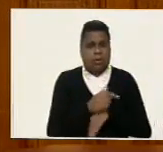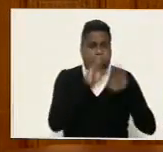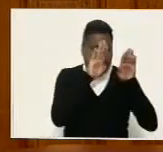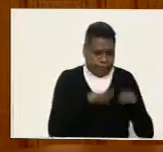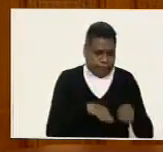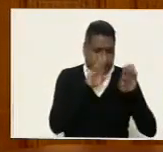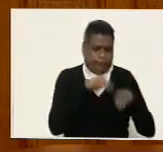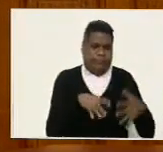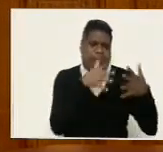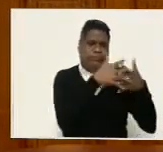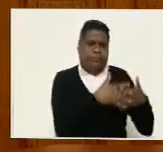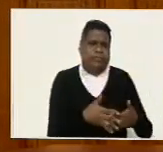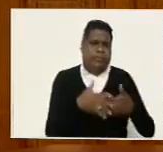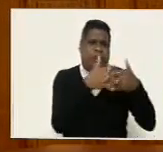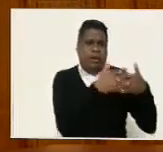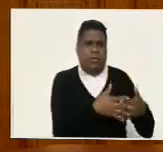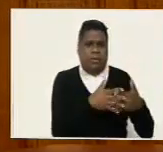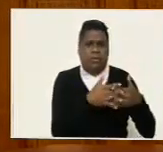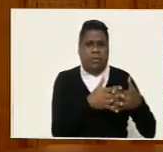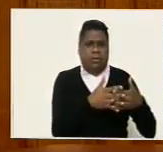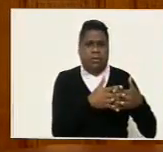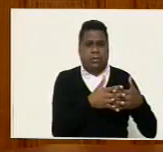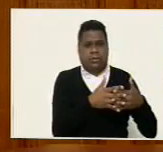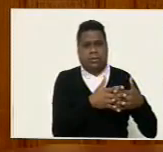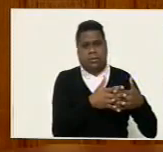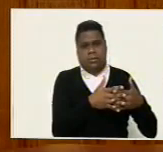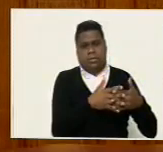imperio norteamericano. ¡Chávez vive!